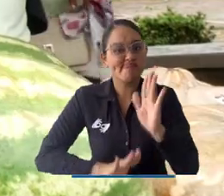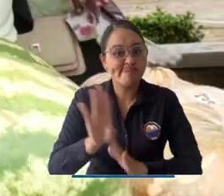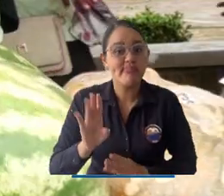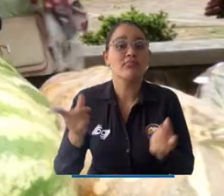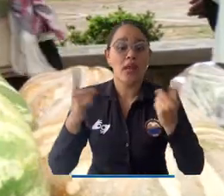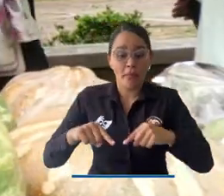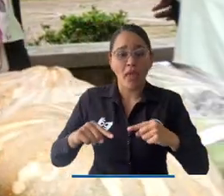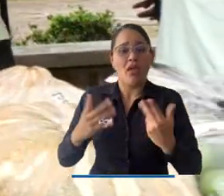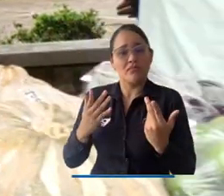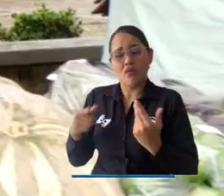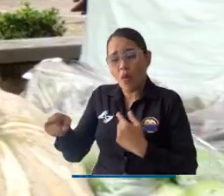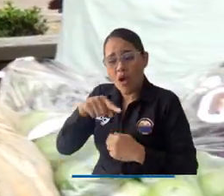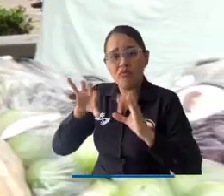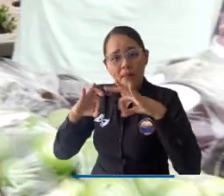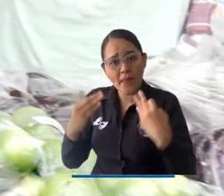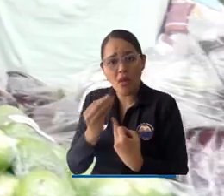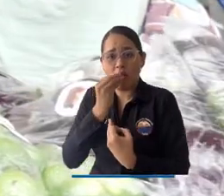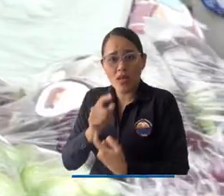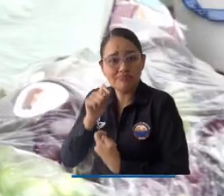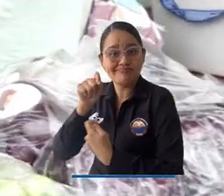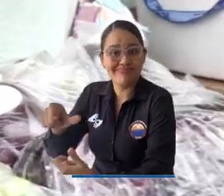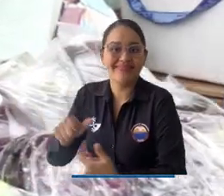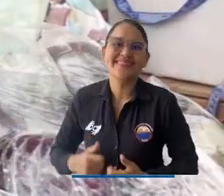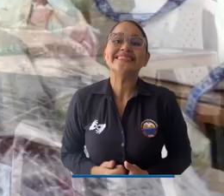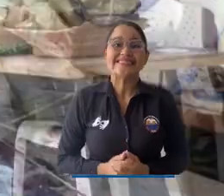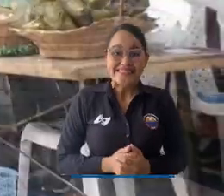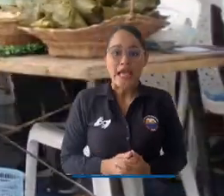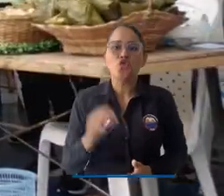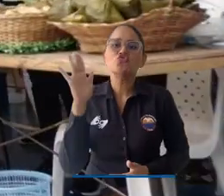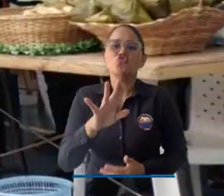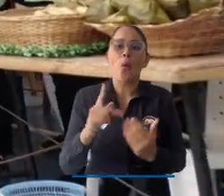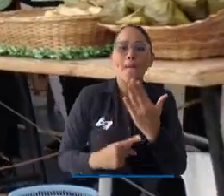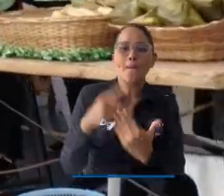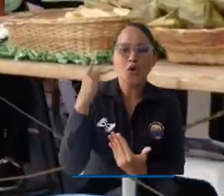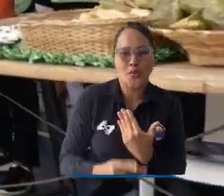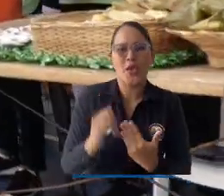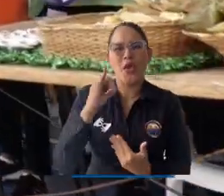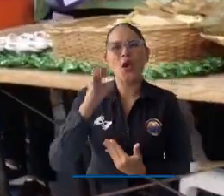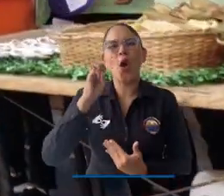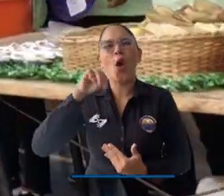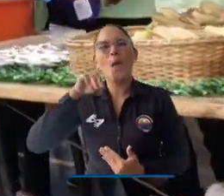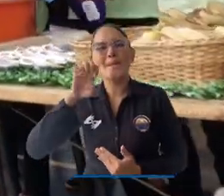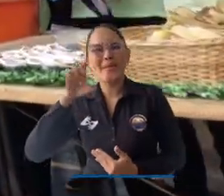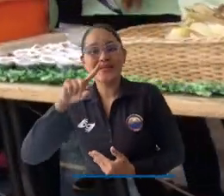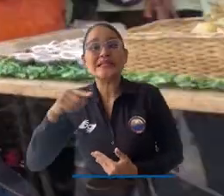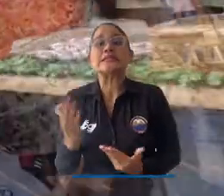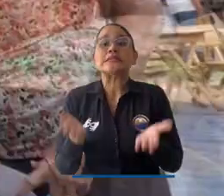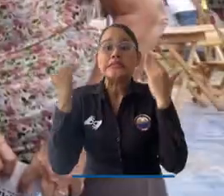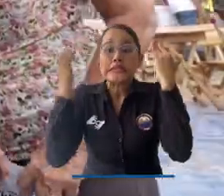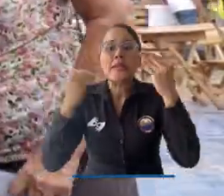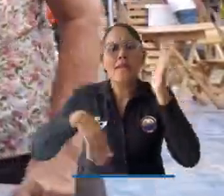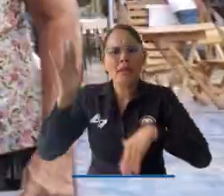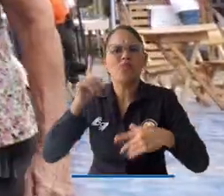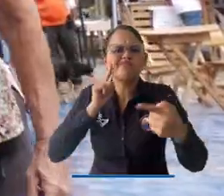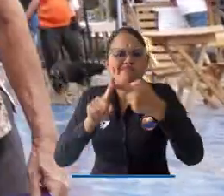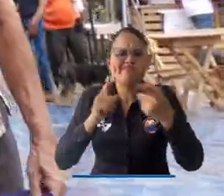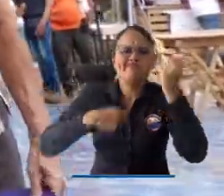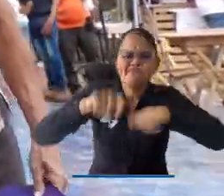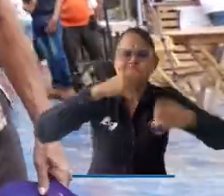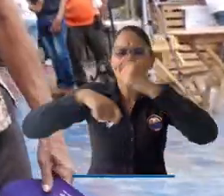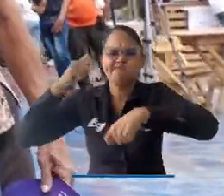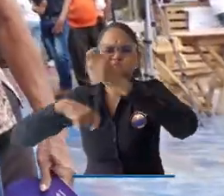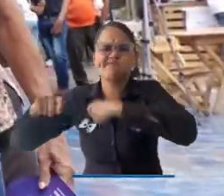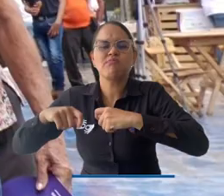trabajo. Este proyecto de e-commerce se alinea al compromiso de la alma mater de generar oportunidades para el territorio,